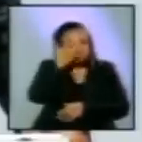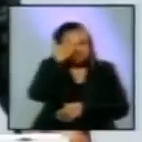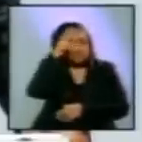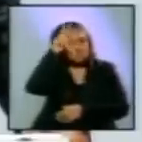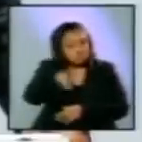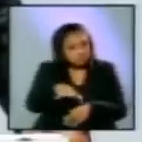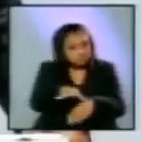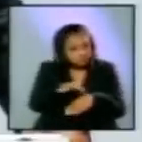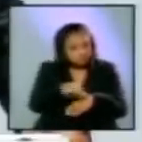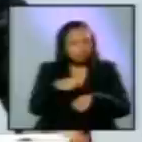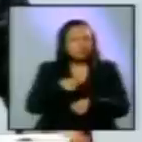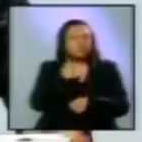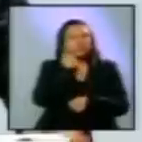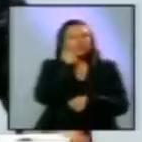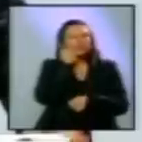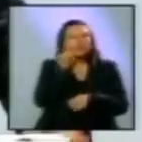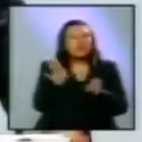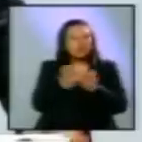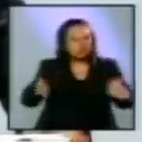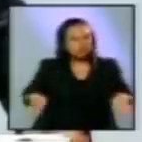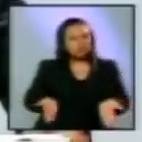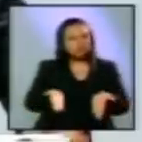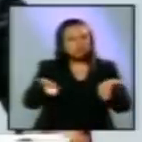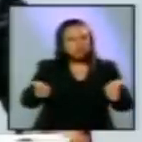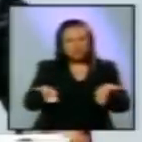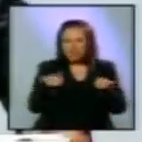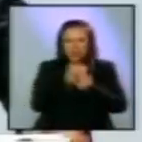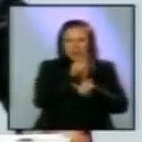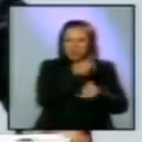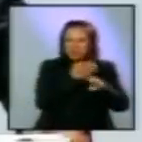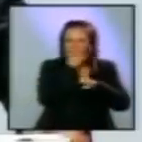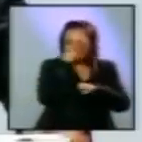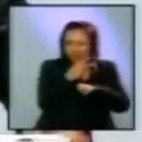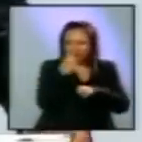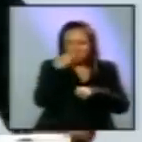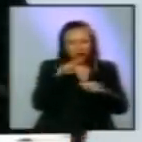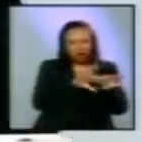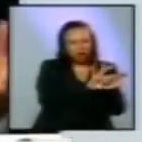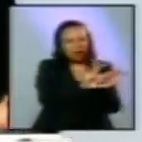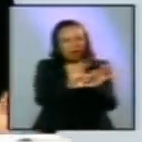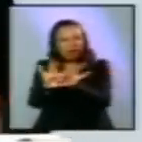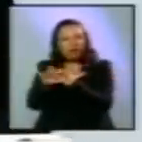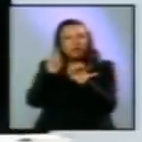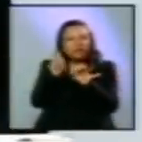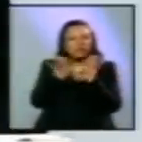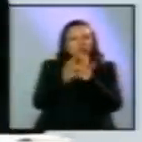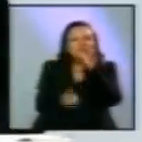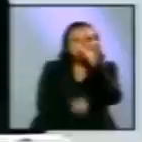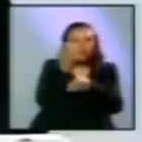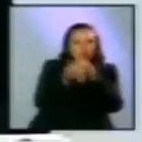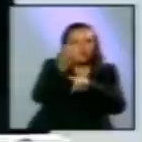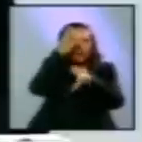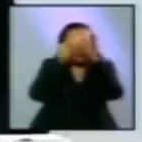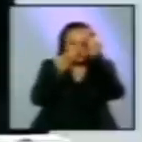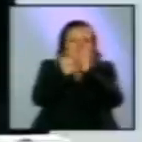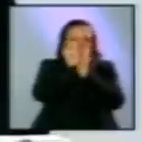Quiero impulsar las creaciones, como lo hicimos en el Estado de México, de redes para innovación y el aprendizaje. Espacios donde el ama de